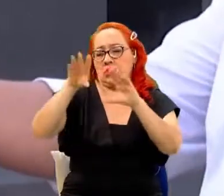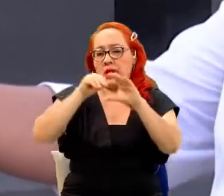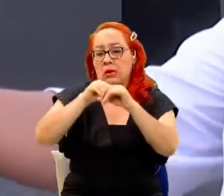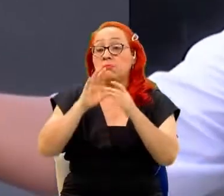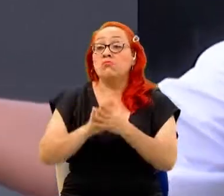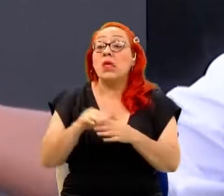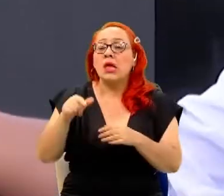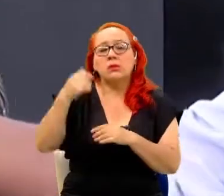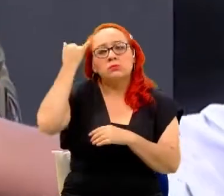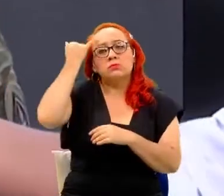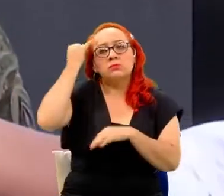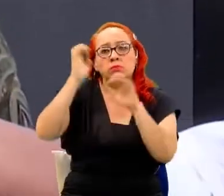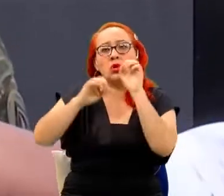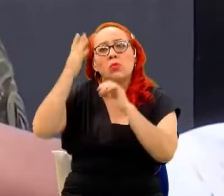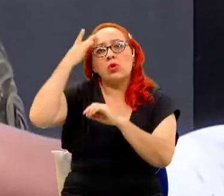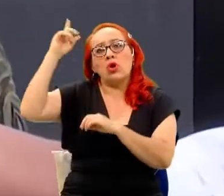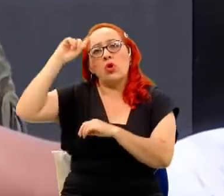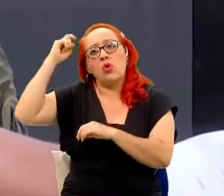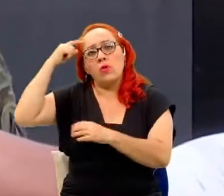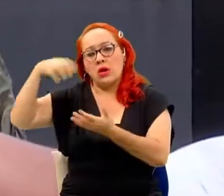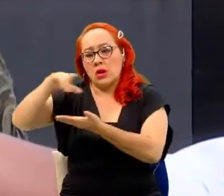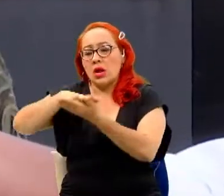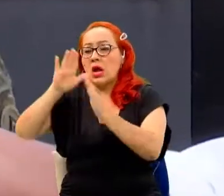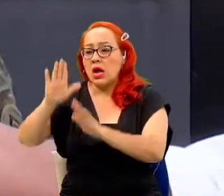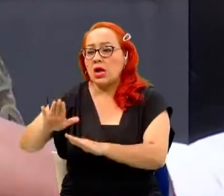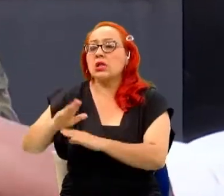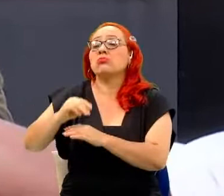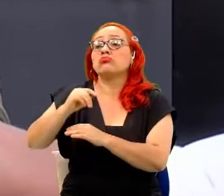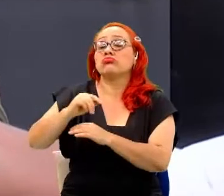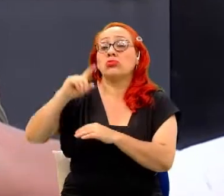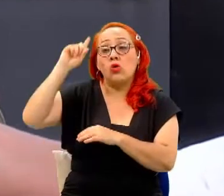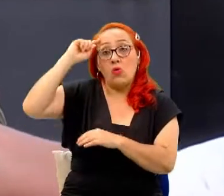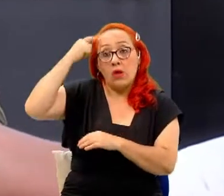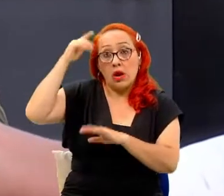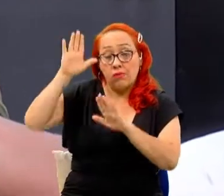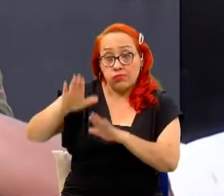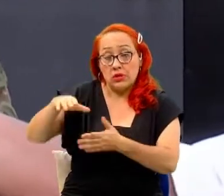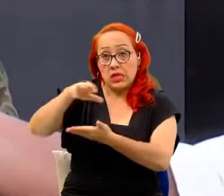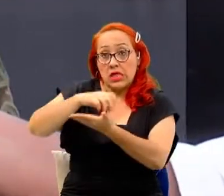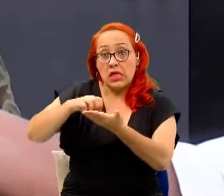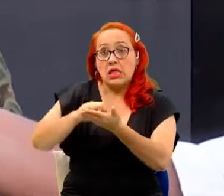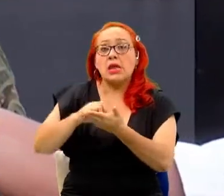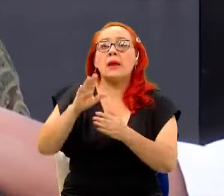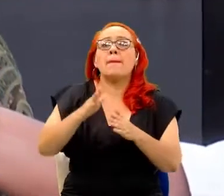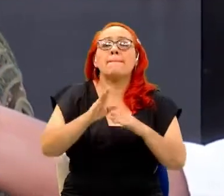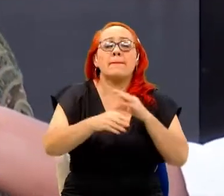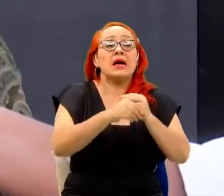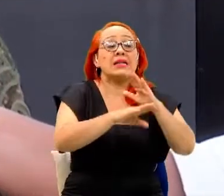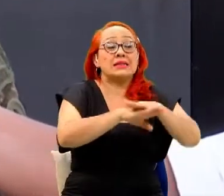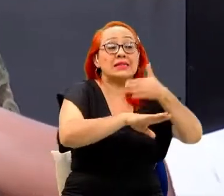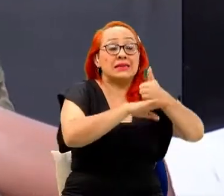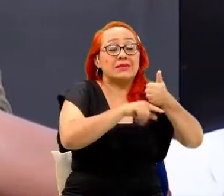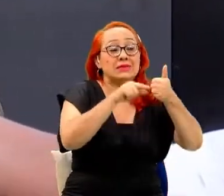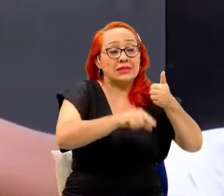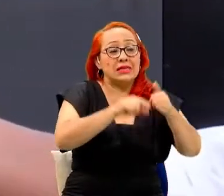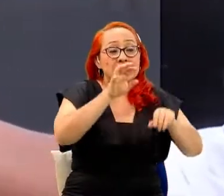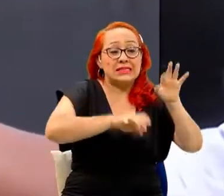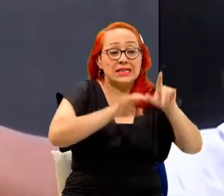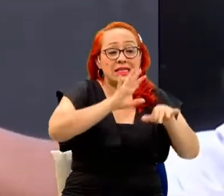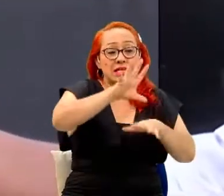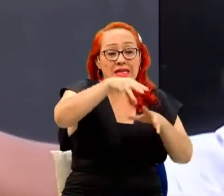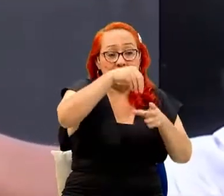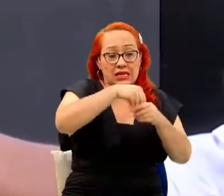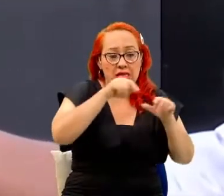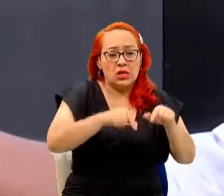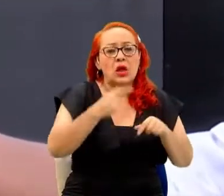estrategia que gracias a la gobernación de santander al señor gobernador y en cabeza del secretario del interior de la secretaria el interior